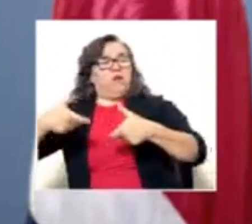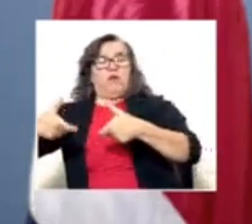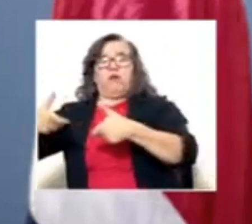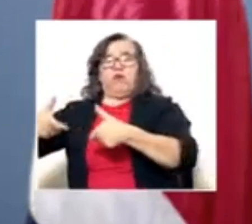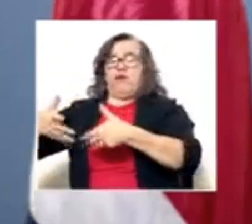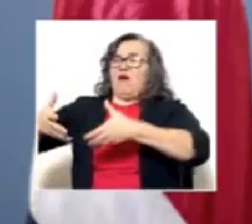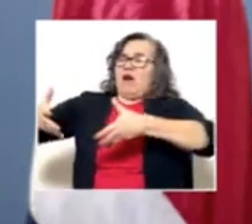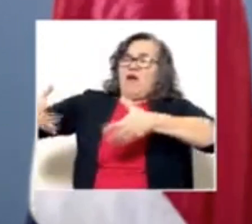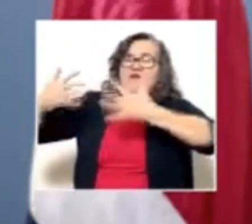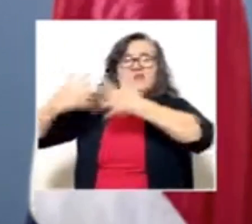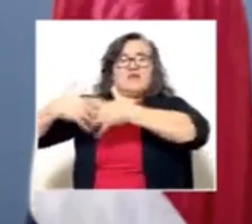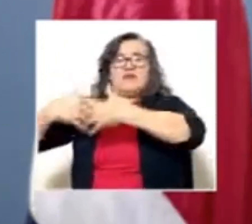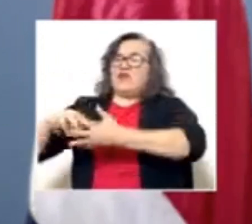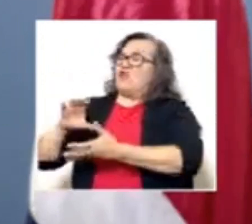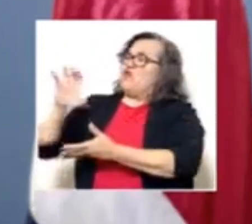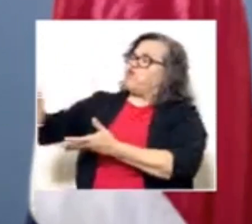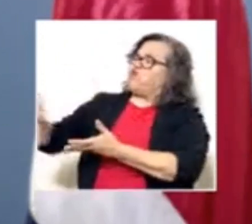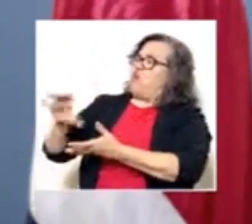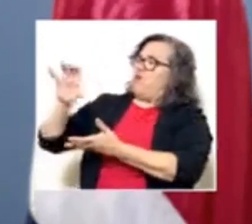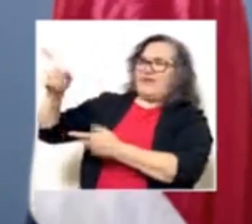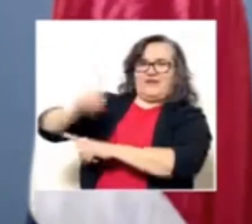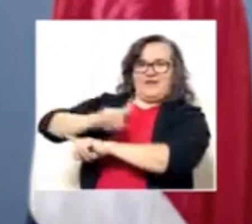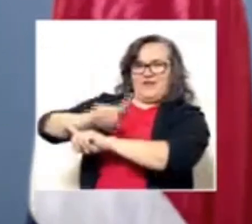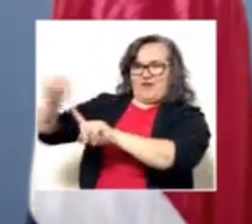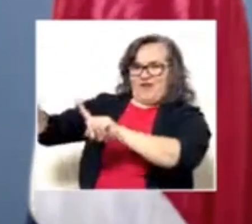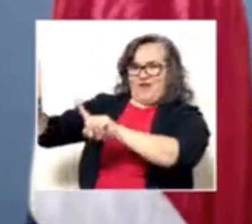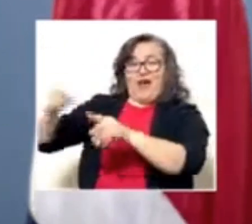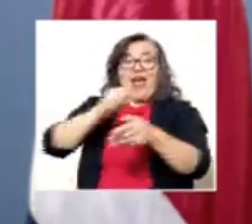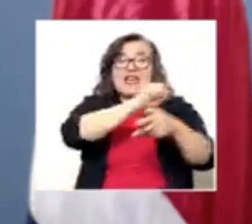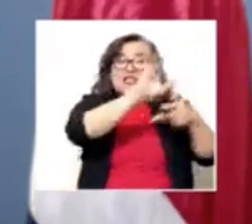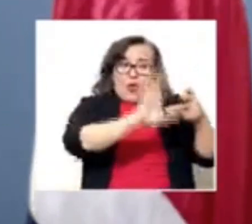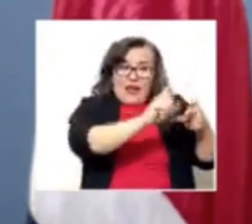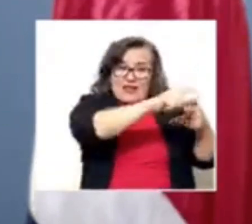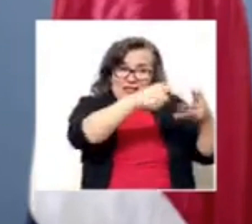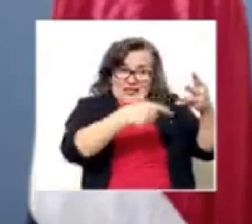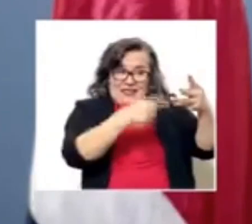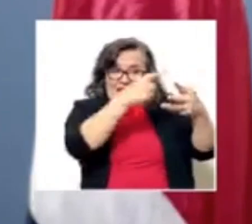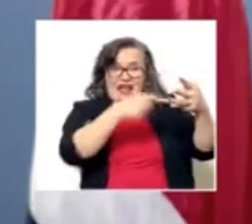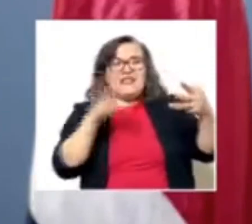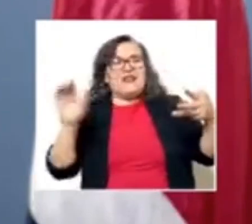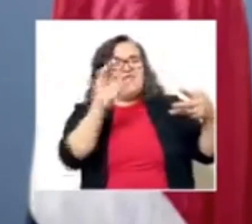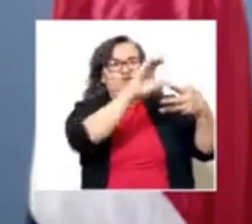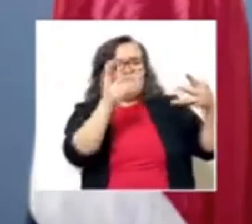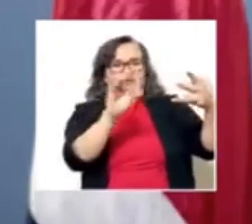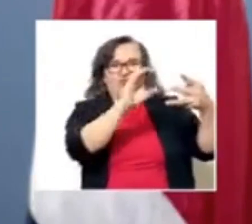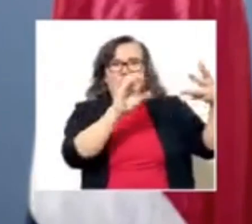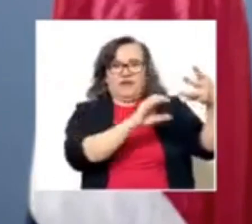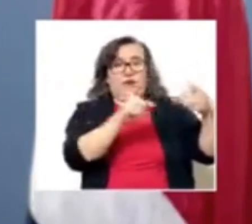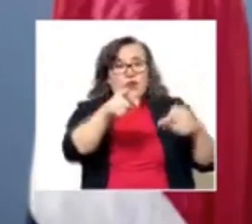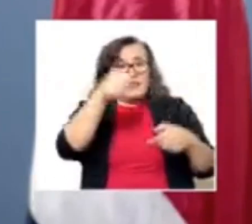grandes empresarios. También ustedes se acuerdan que cancelamos el edificio de OST,